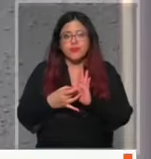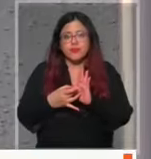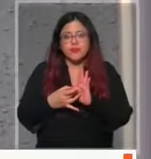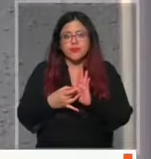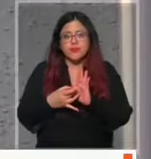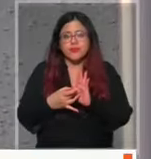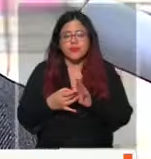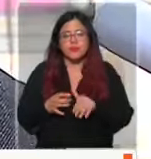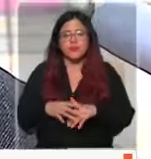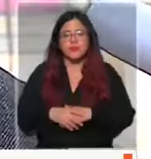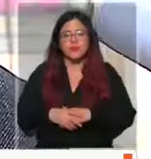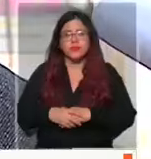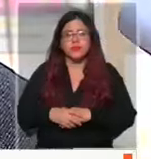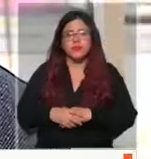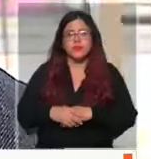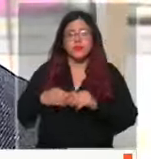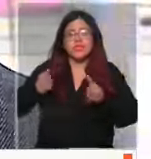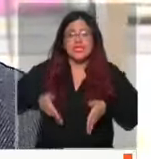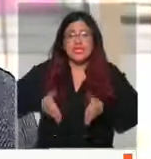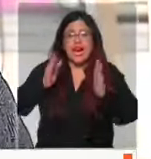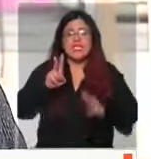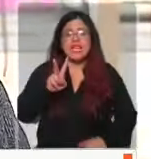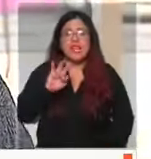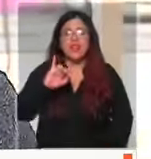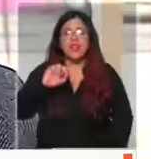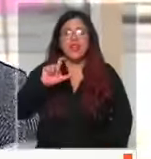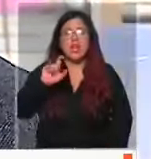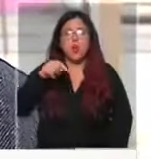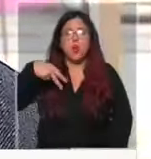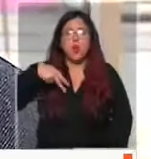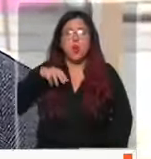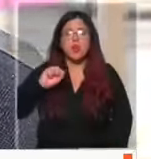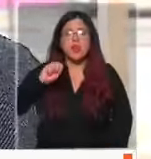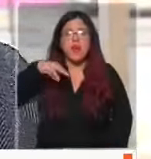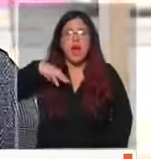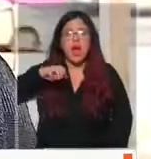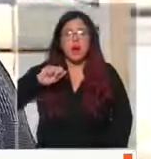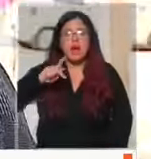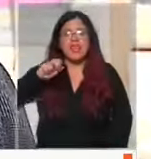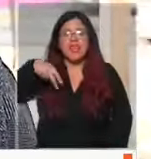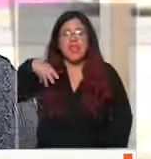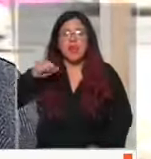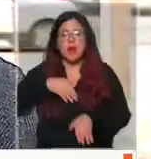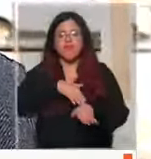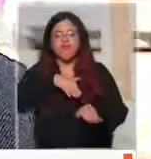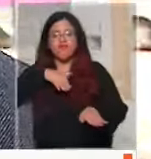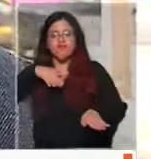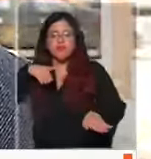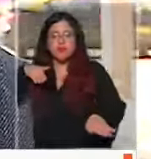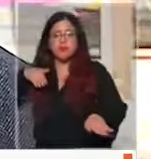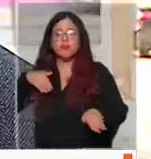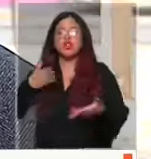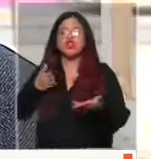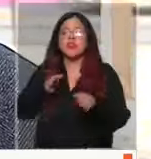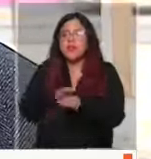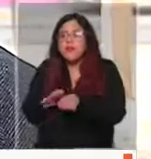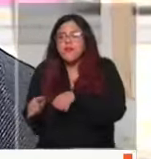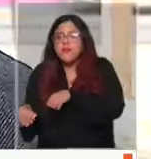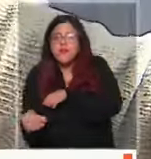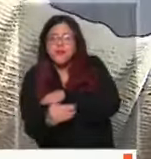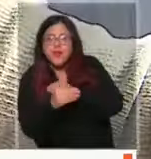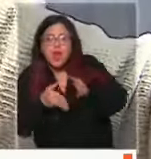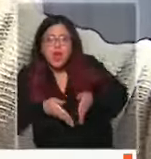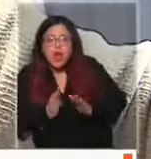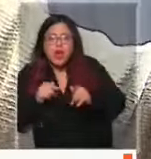delitos. Porque Vicuña Maquena se congestiona, entonces los vehículos toman esta alternativa. Entonces eso también permite el ocultamiento de